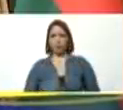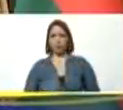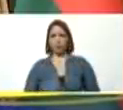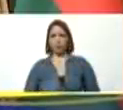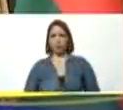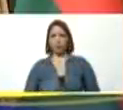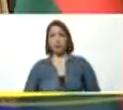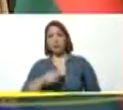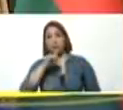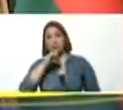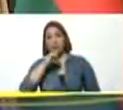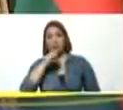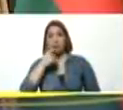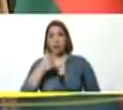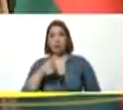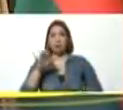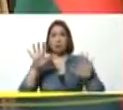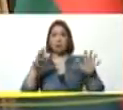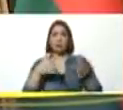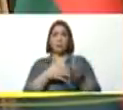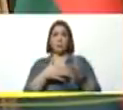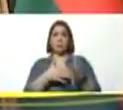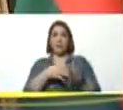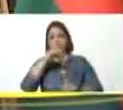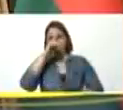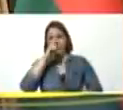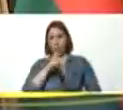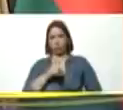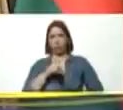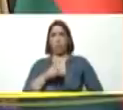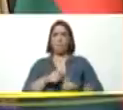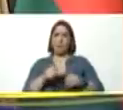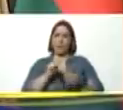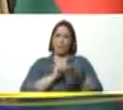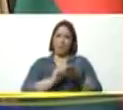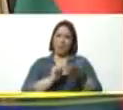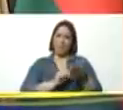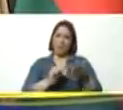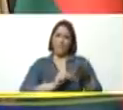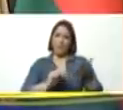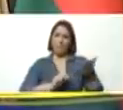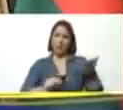Hay quienes hablan de 10.000 años, pero registrado.